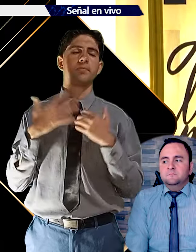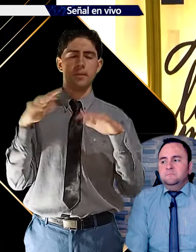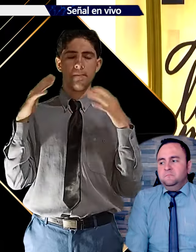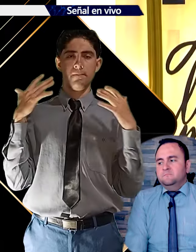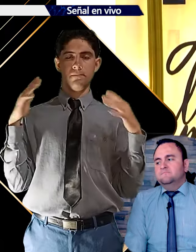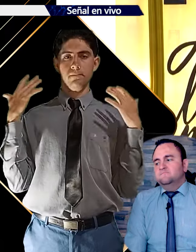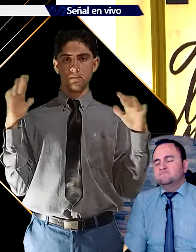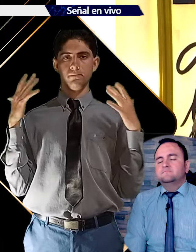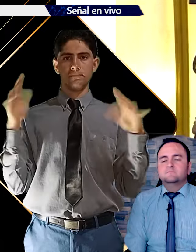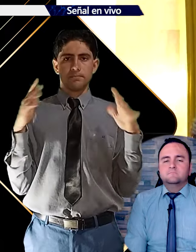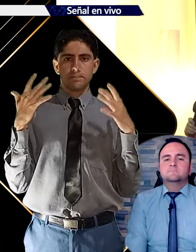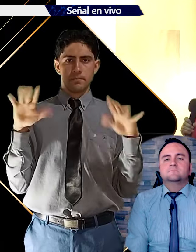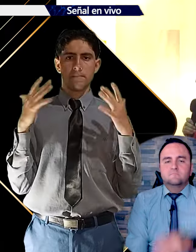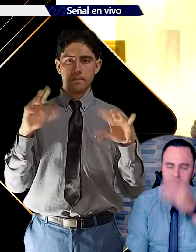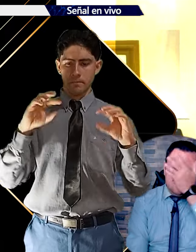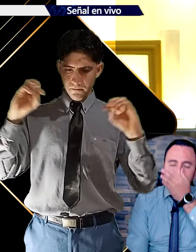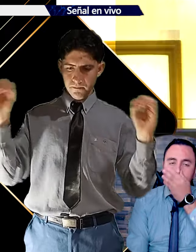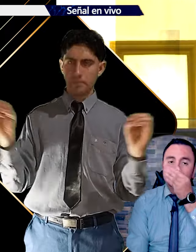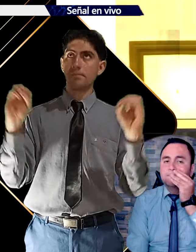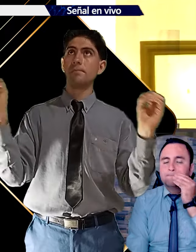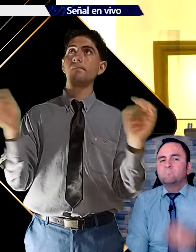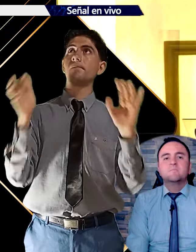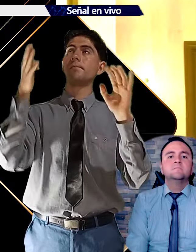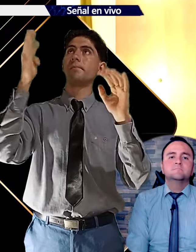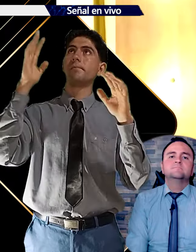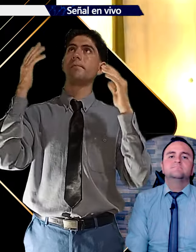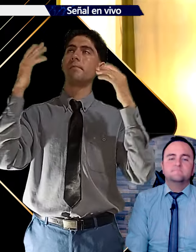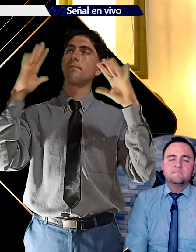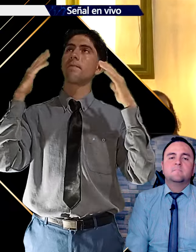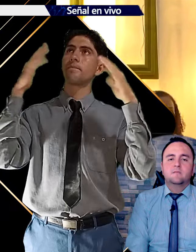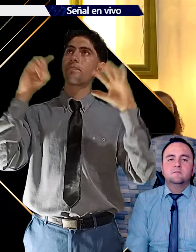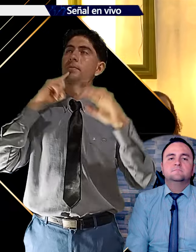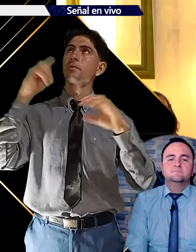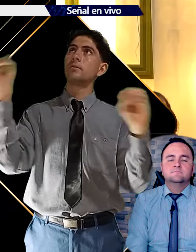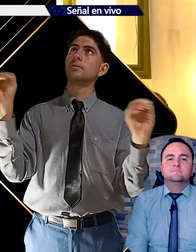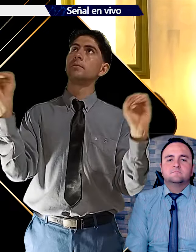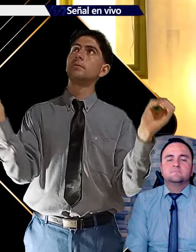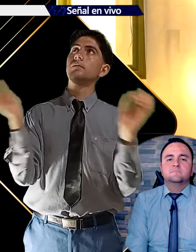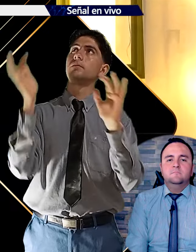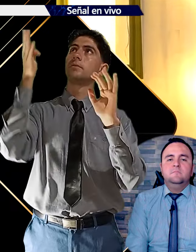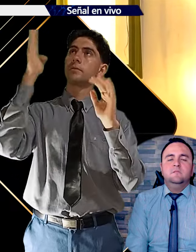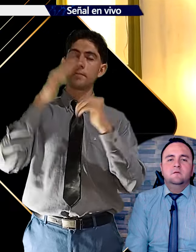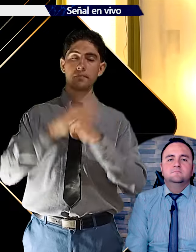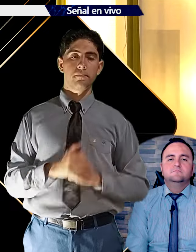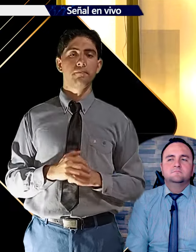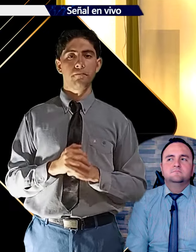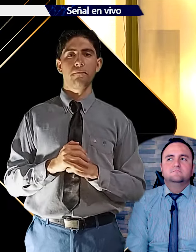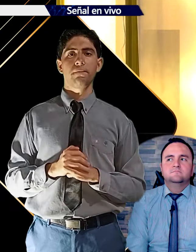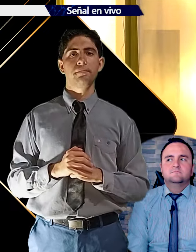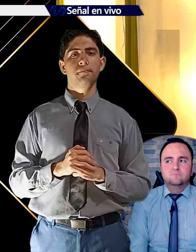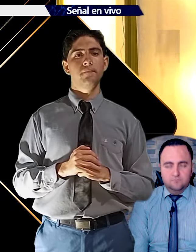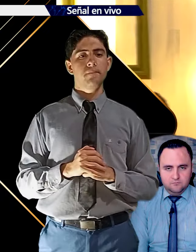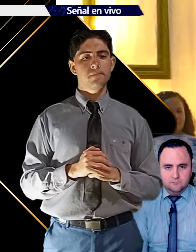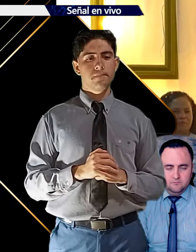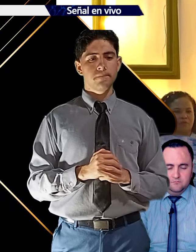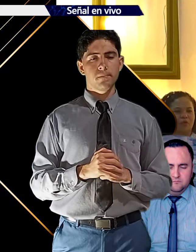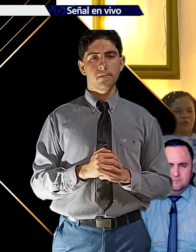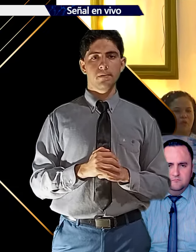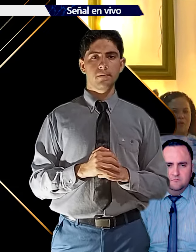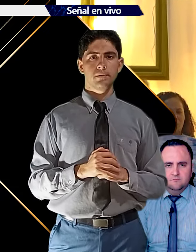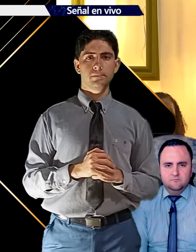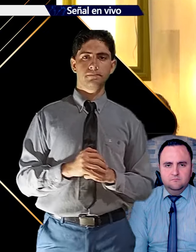aleluya, digamos gloria a Dios, digamos gloria a Dios, digamos gloria a